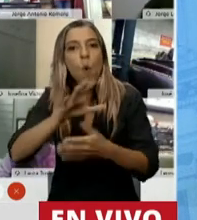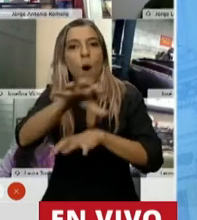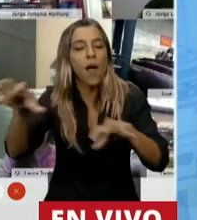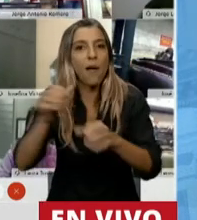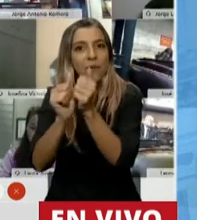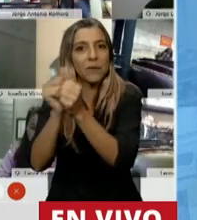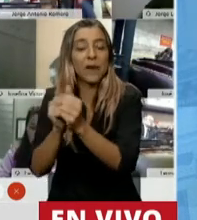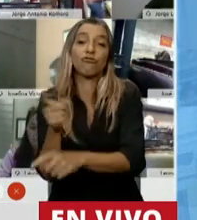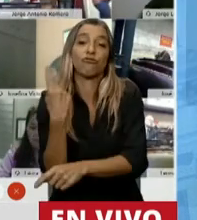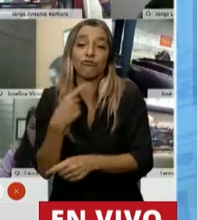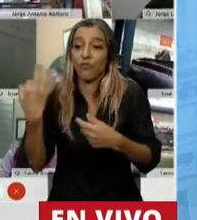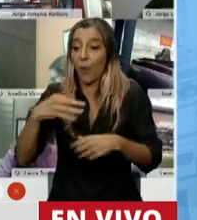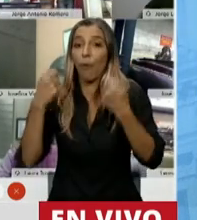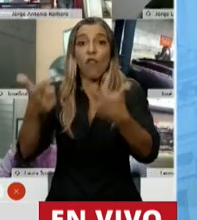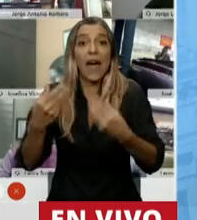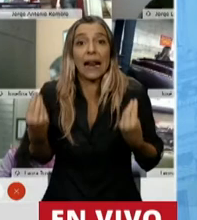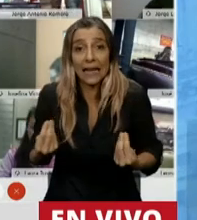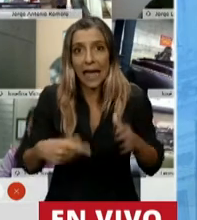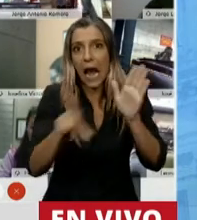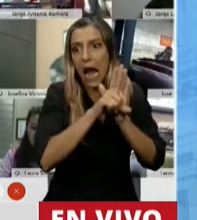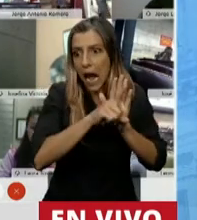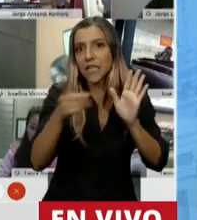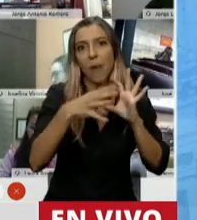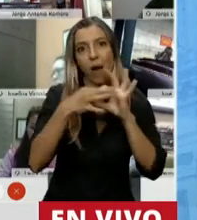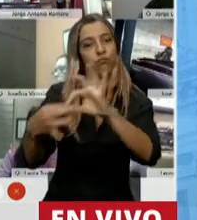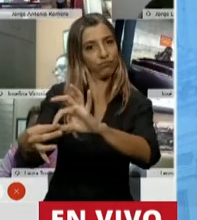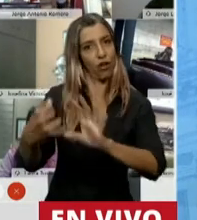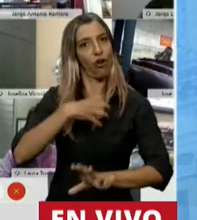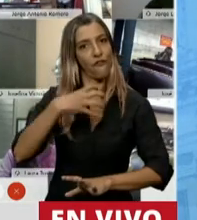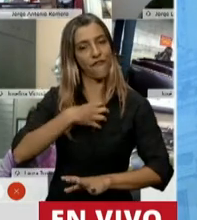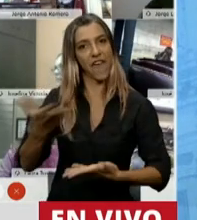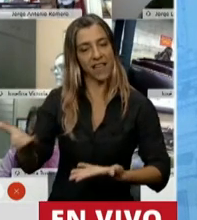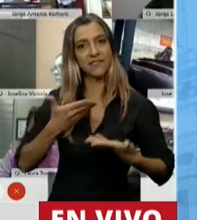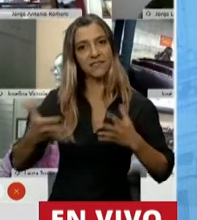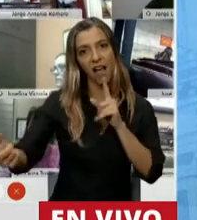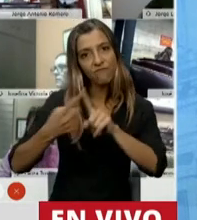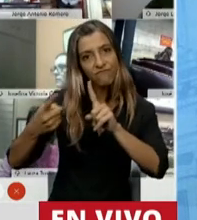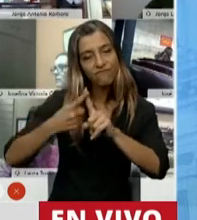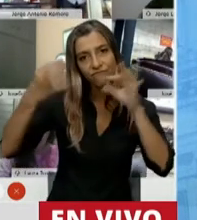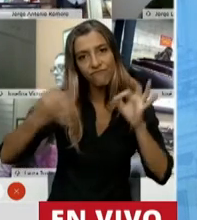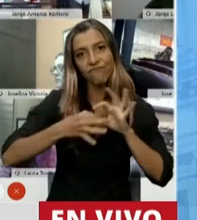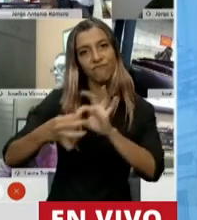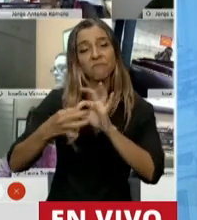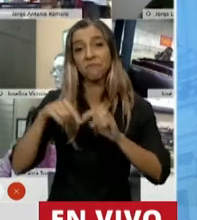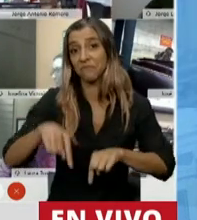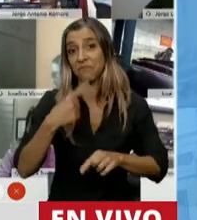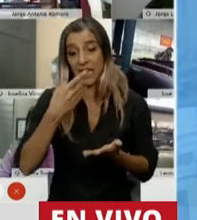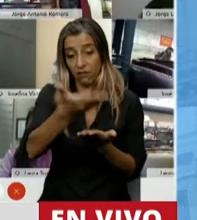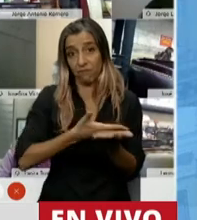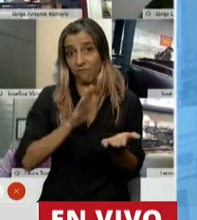brindar estabilidad y seguridad jurídica para recrear confianza. Exactamente lo contrario a lo que estamos